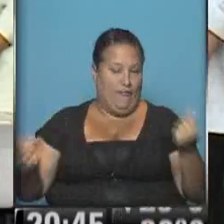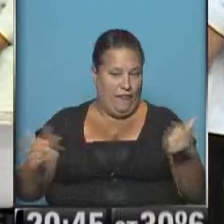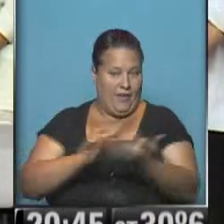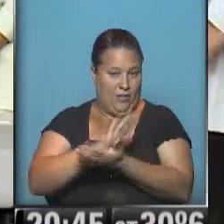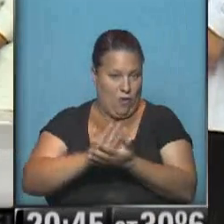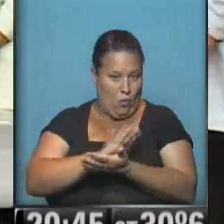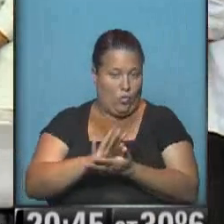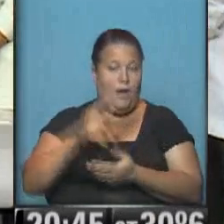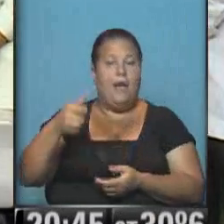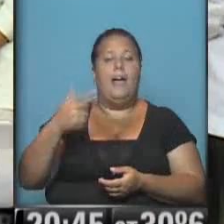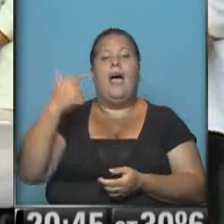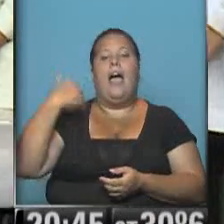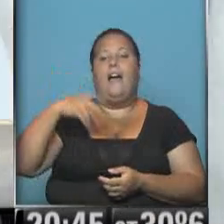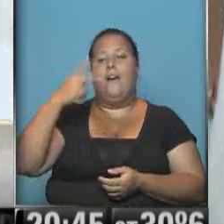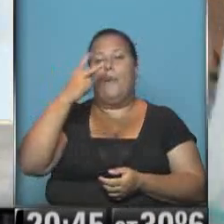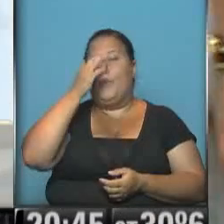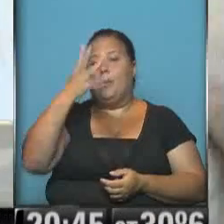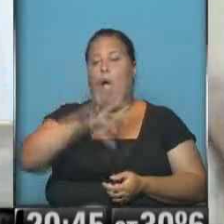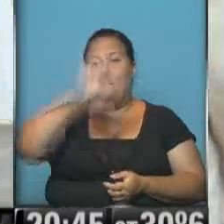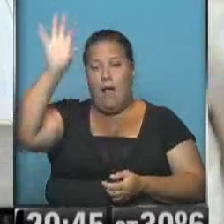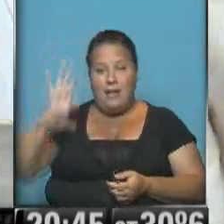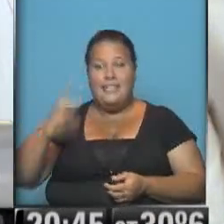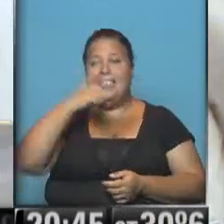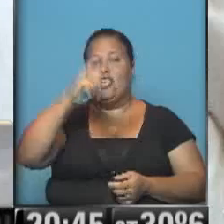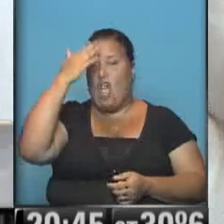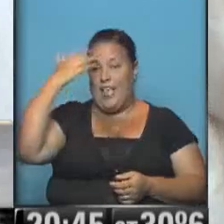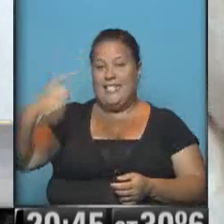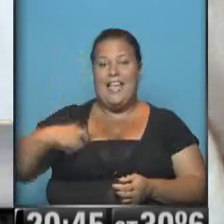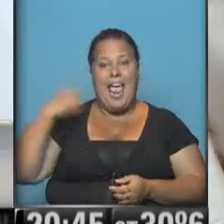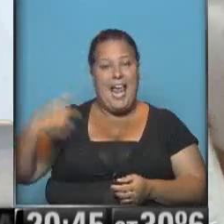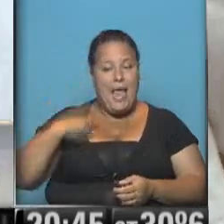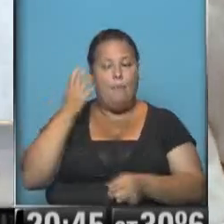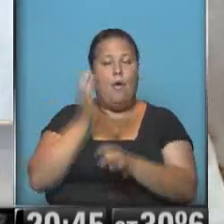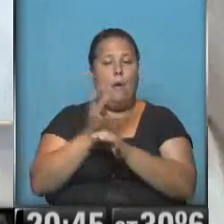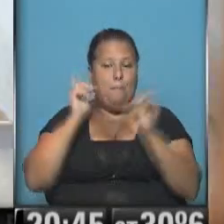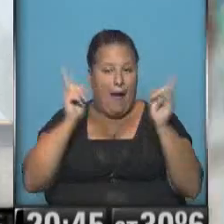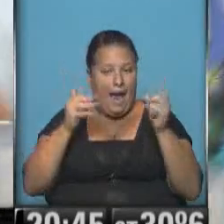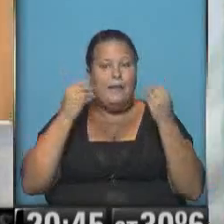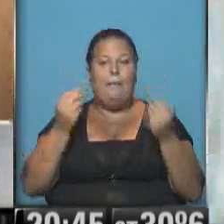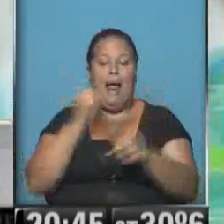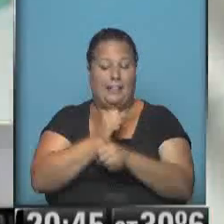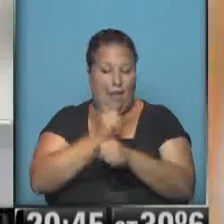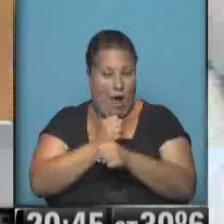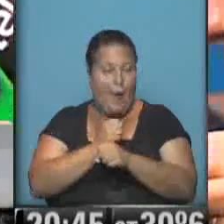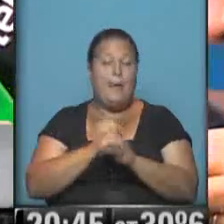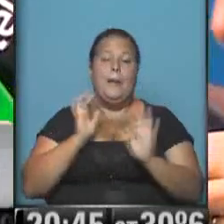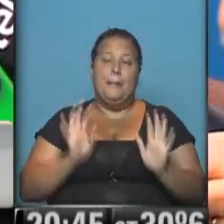Quiero decir, el país federal, 24 jurisdicciones, 115 gremios educativos dedicados a la tarea,